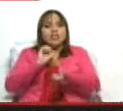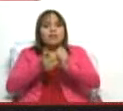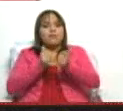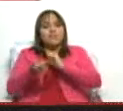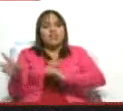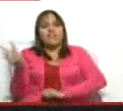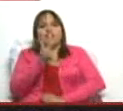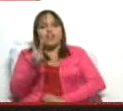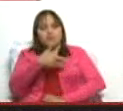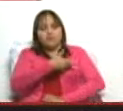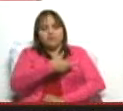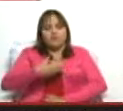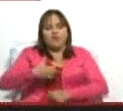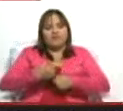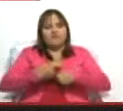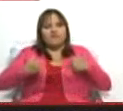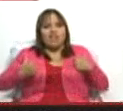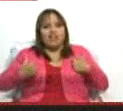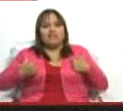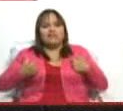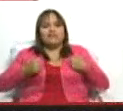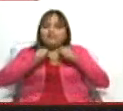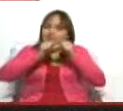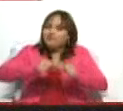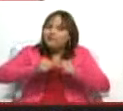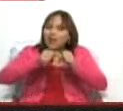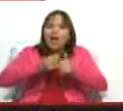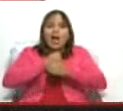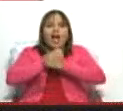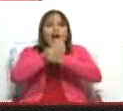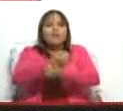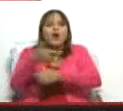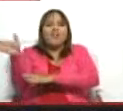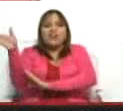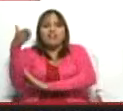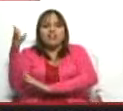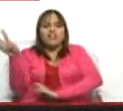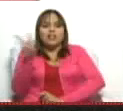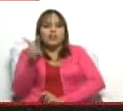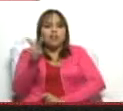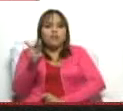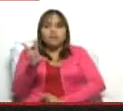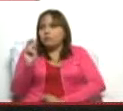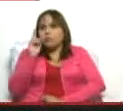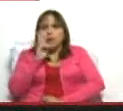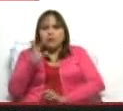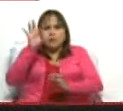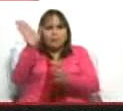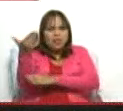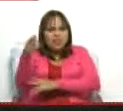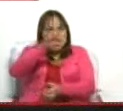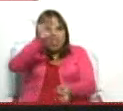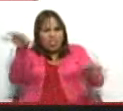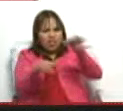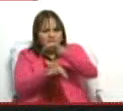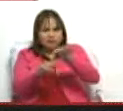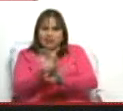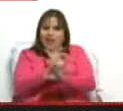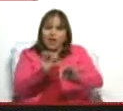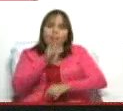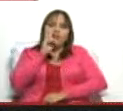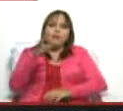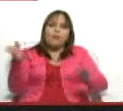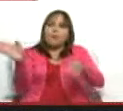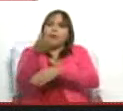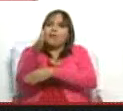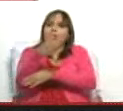Venezuela, con entrega, con dedicación, con amor por la bandera. No vimos a nadie volteando la bandera, al contrario, los vimos con la